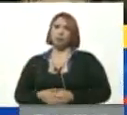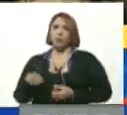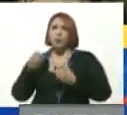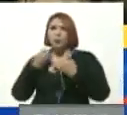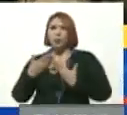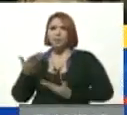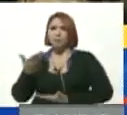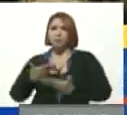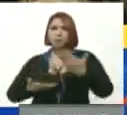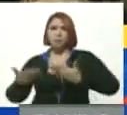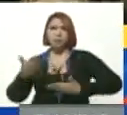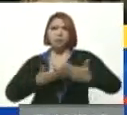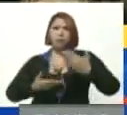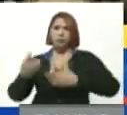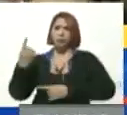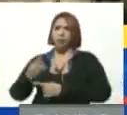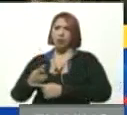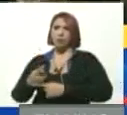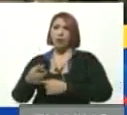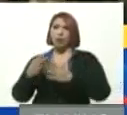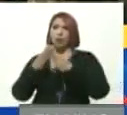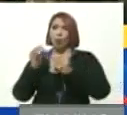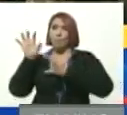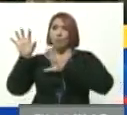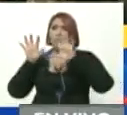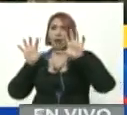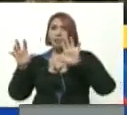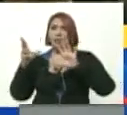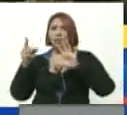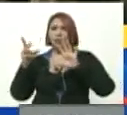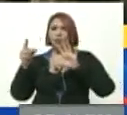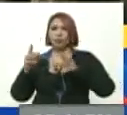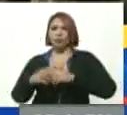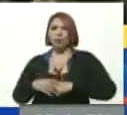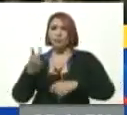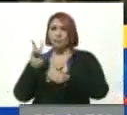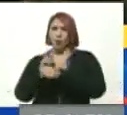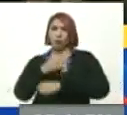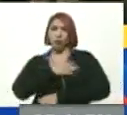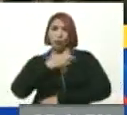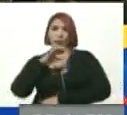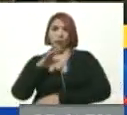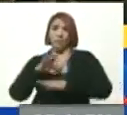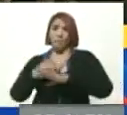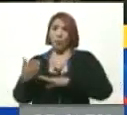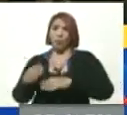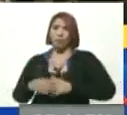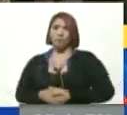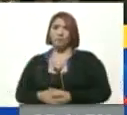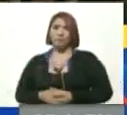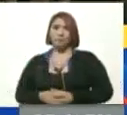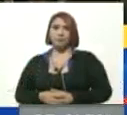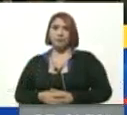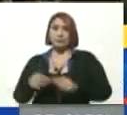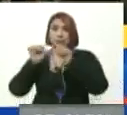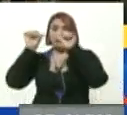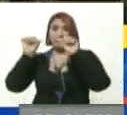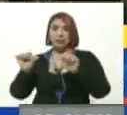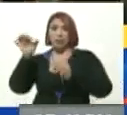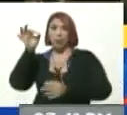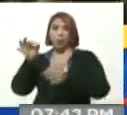relaciones que debe existir entre todos los estados. Y lo segundo es que viola la soberanía porque a través del sistema judicial